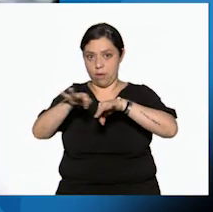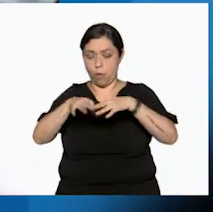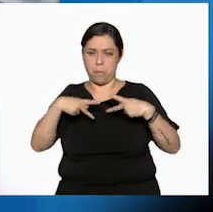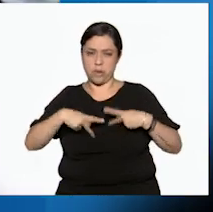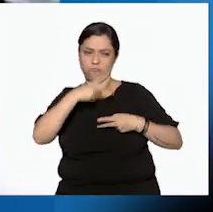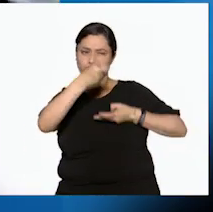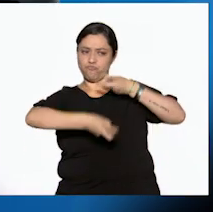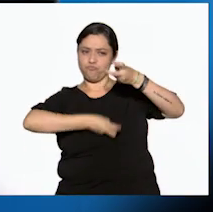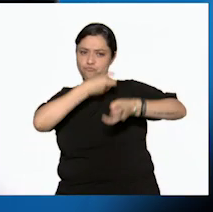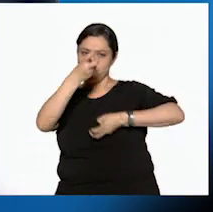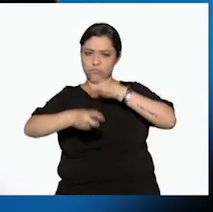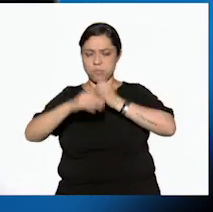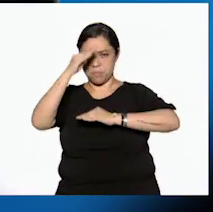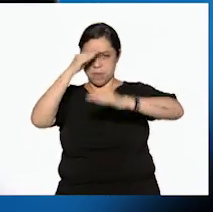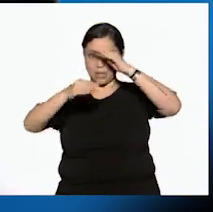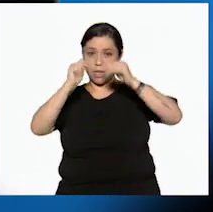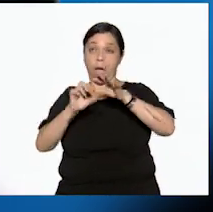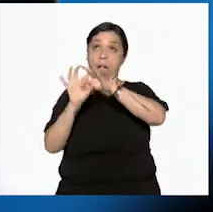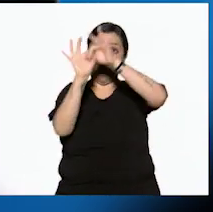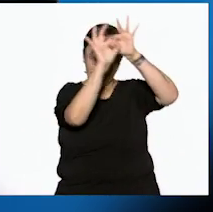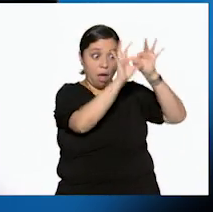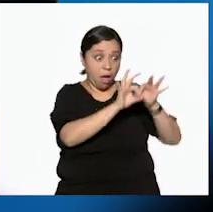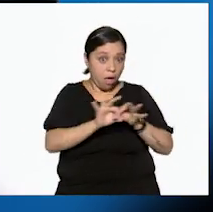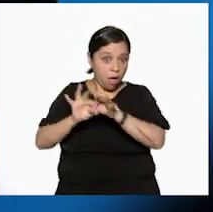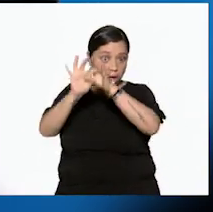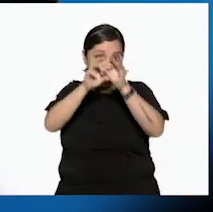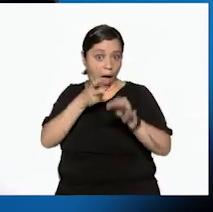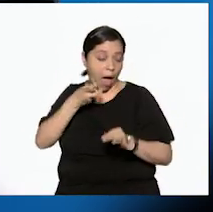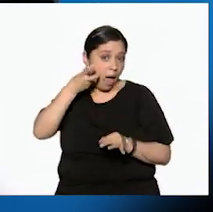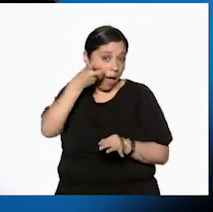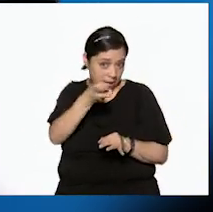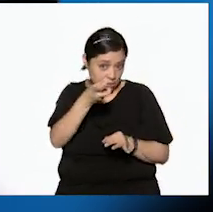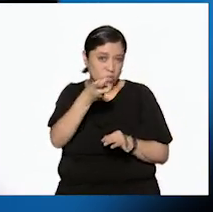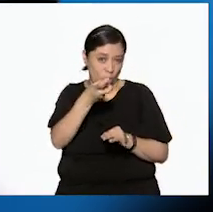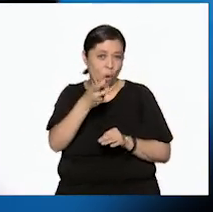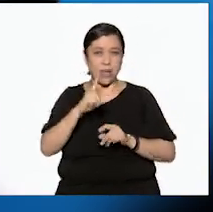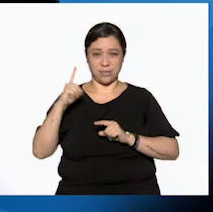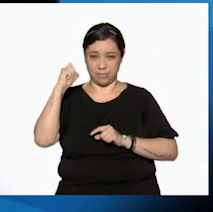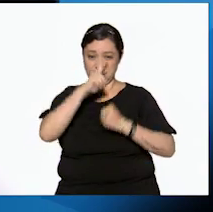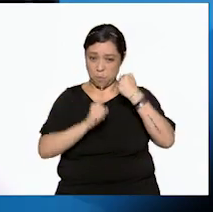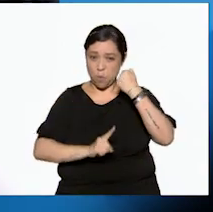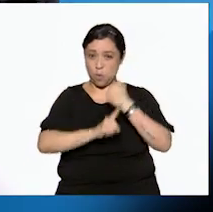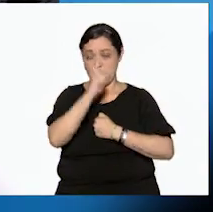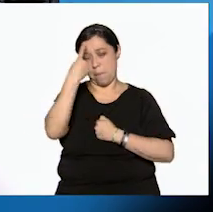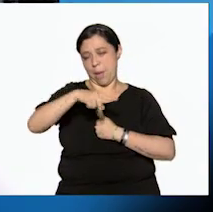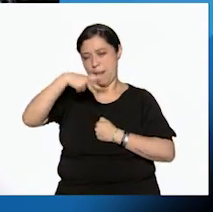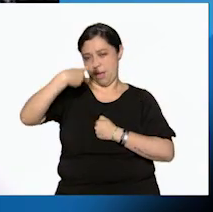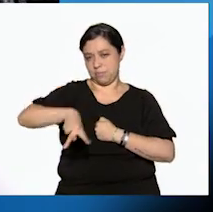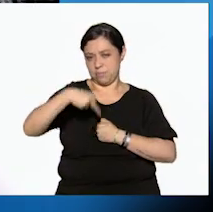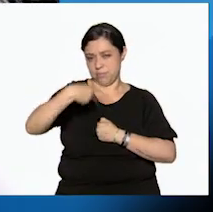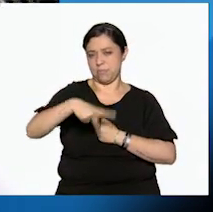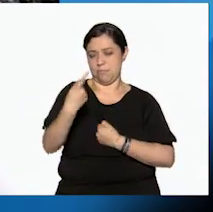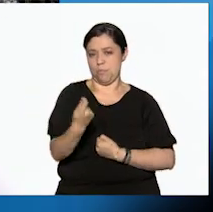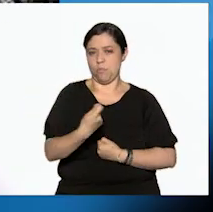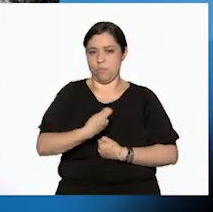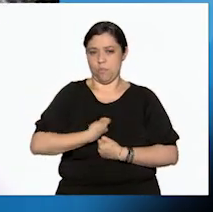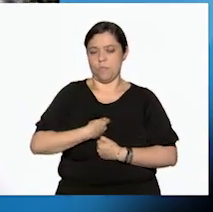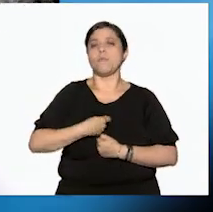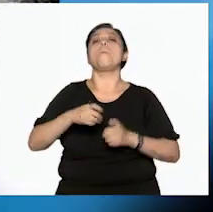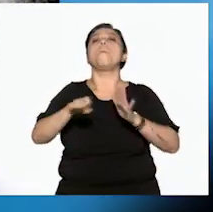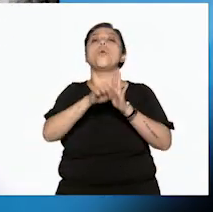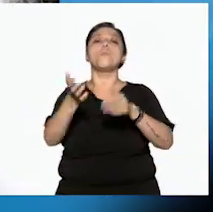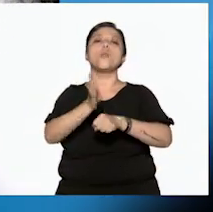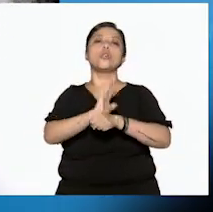consideran que la homogenización es un riesgo para la identidad nacional y para nuestra cultura, como ocurre con el cine